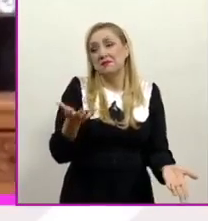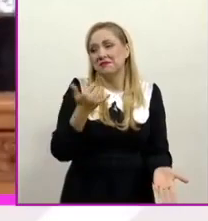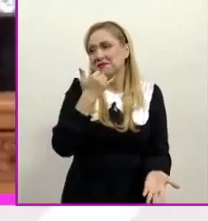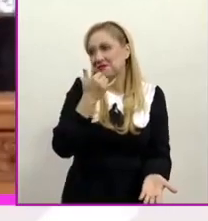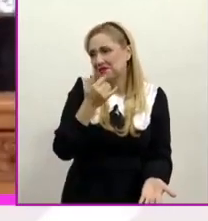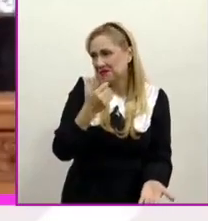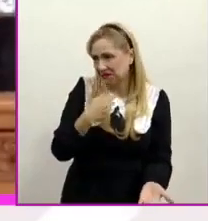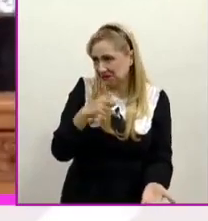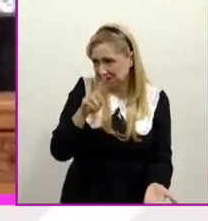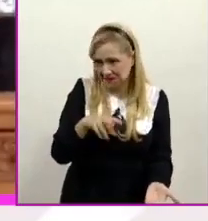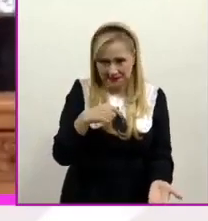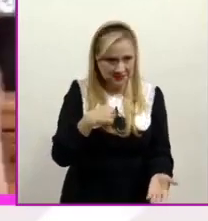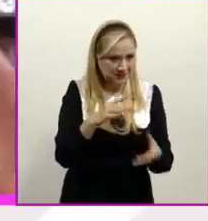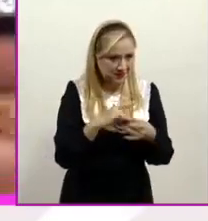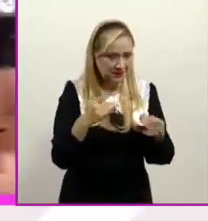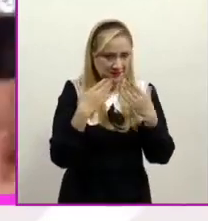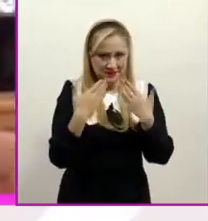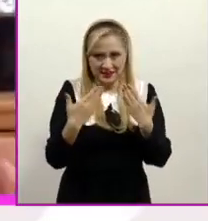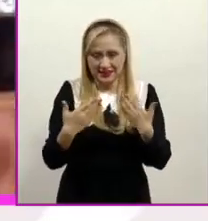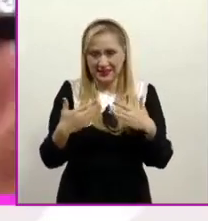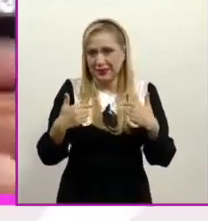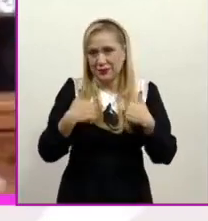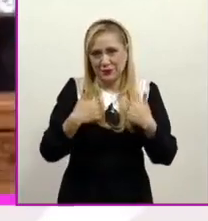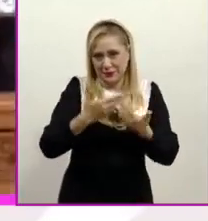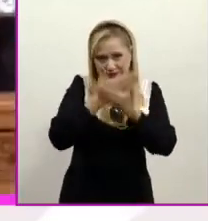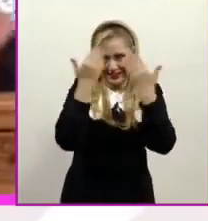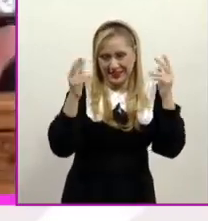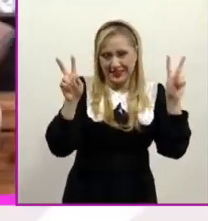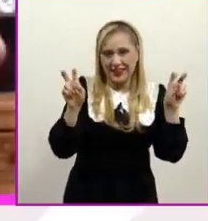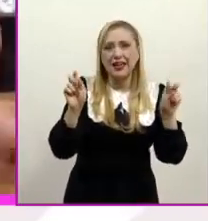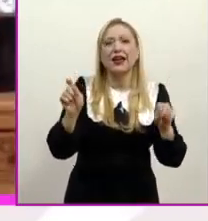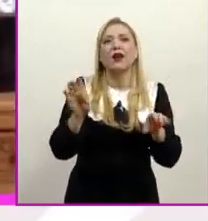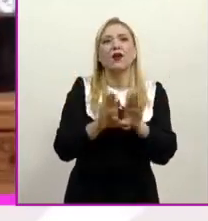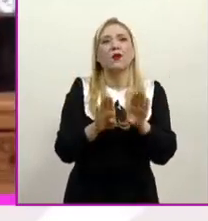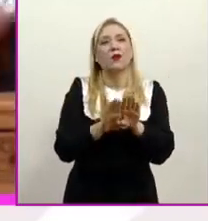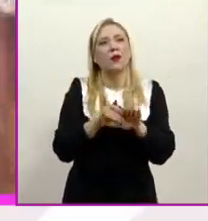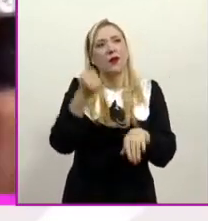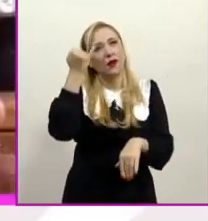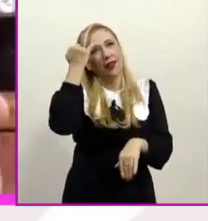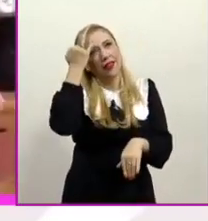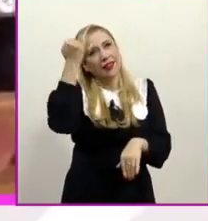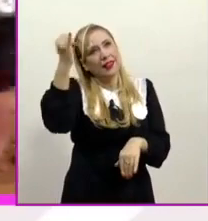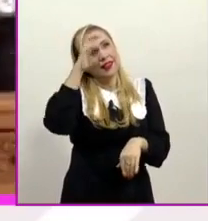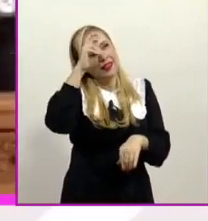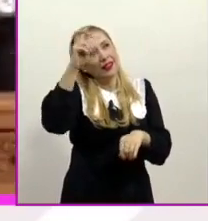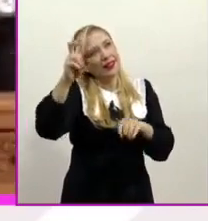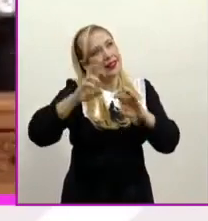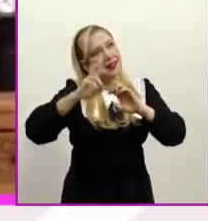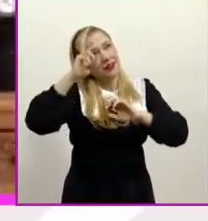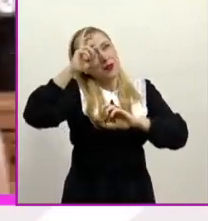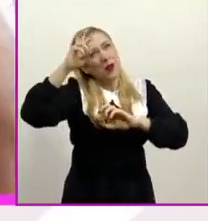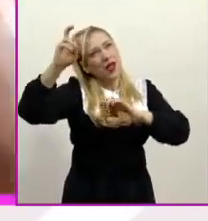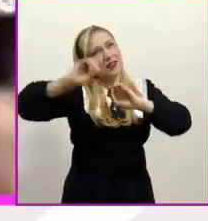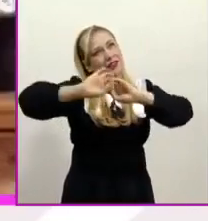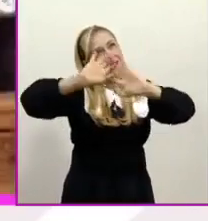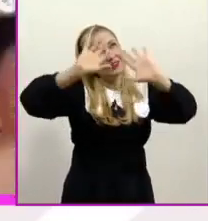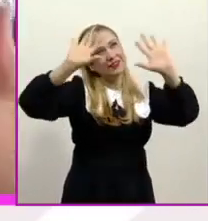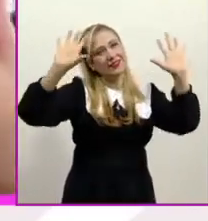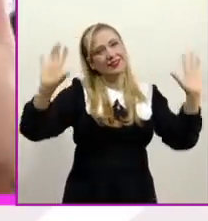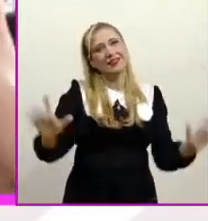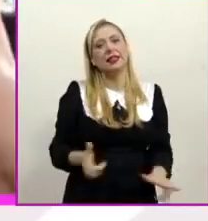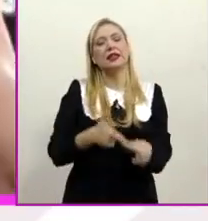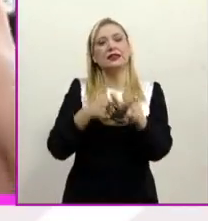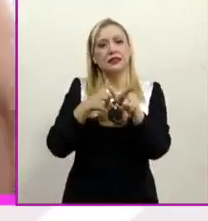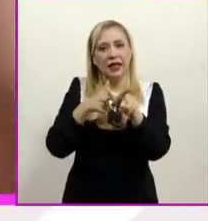bien porque no es mi materia, pero esta ficción, digamos, que nos sigue jerarquizando. O sea, seguimos